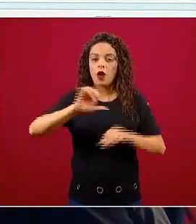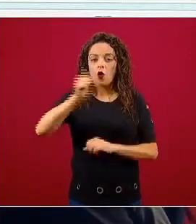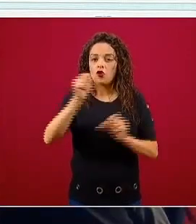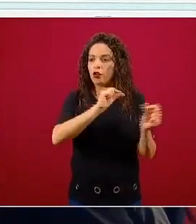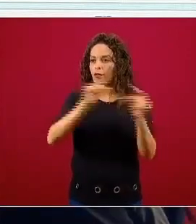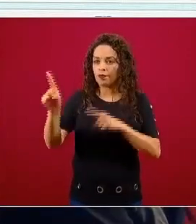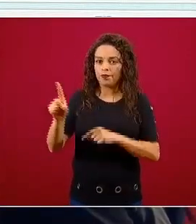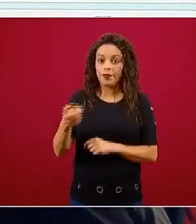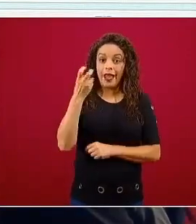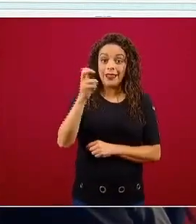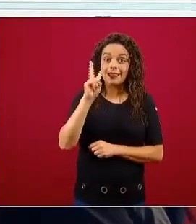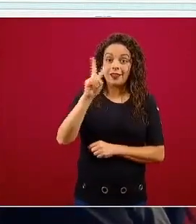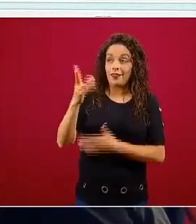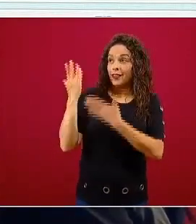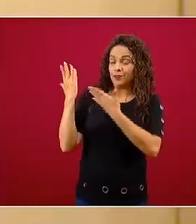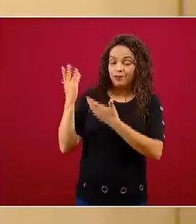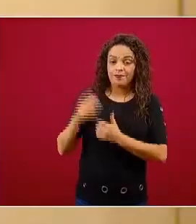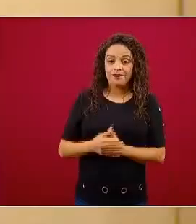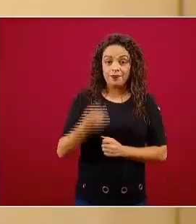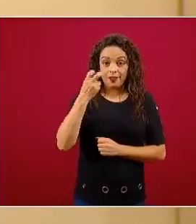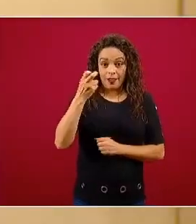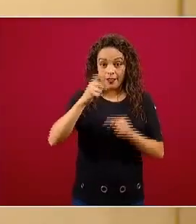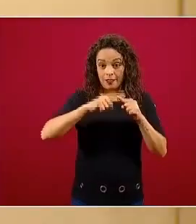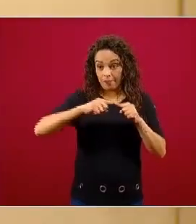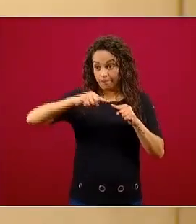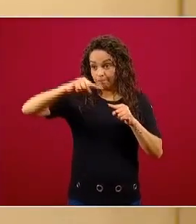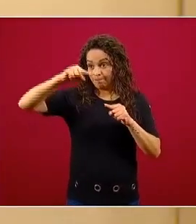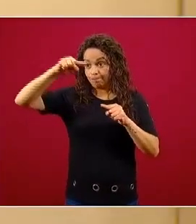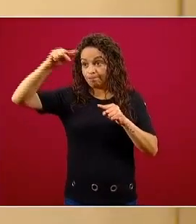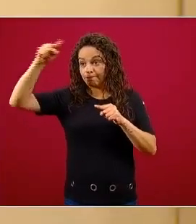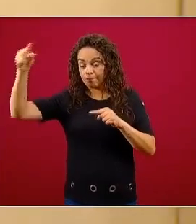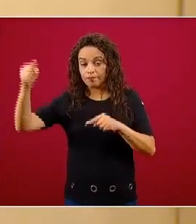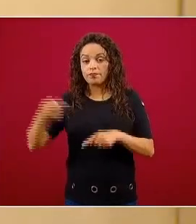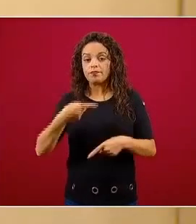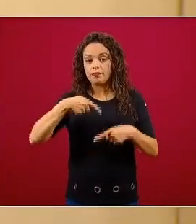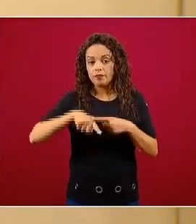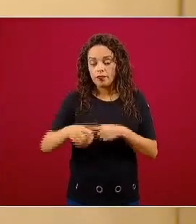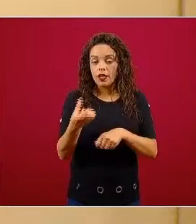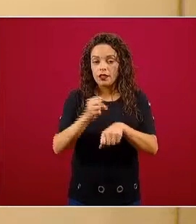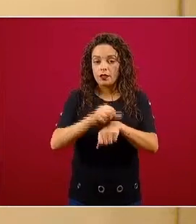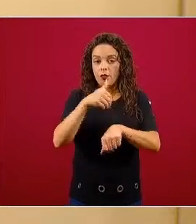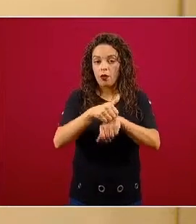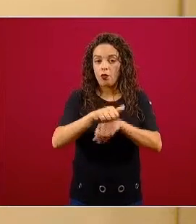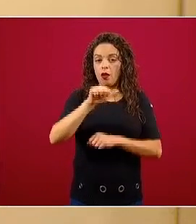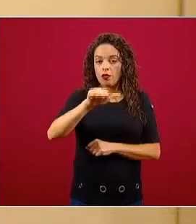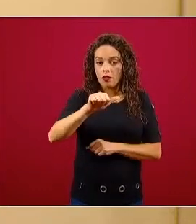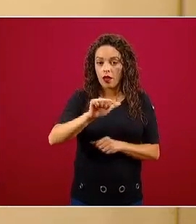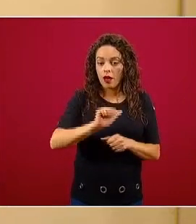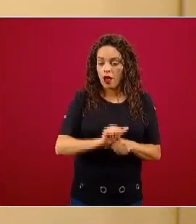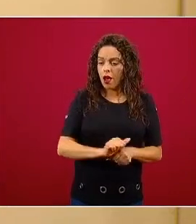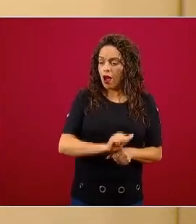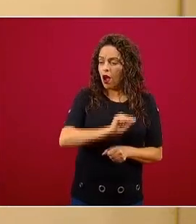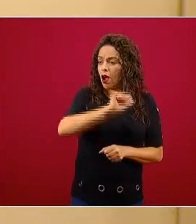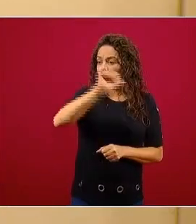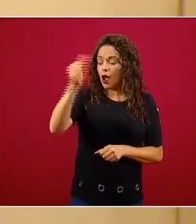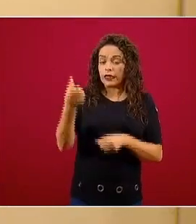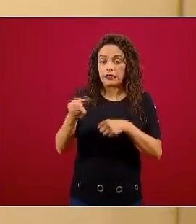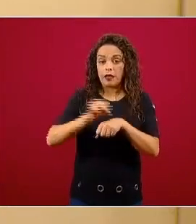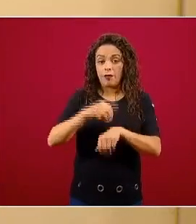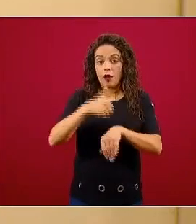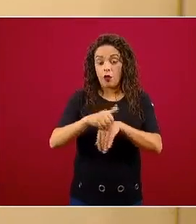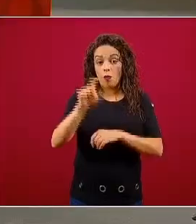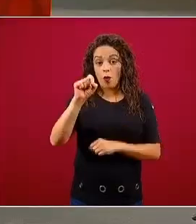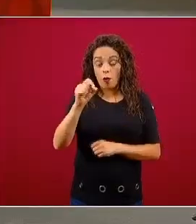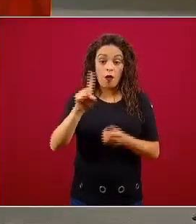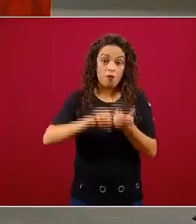Aquí está una curva ascendente que inicia en la semana 16 y se prolonga hasta la semana 20, prácticamente un